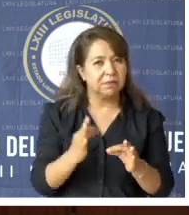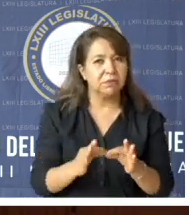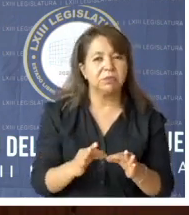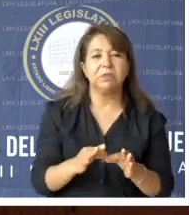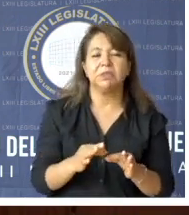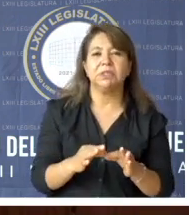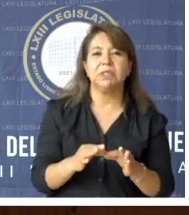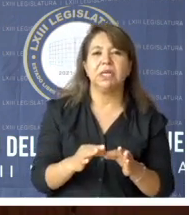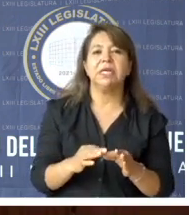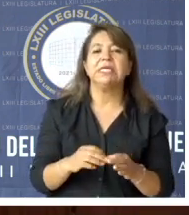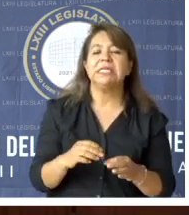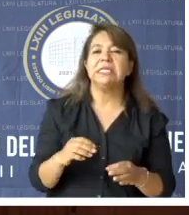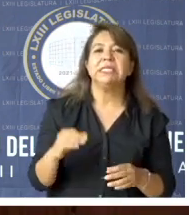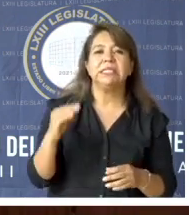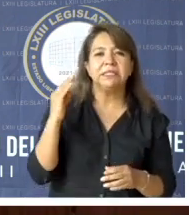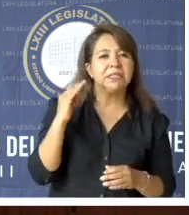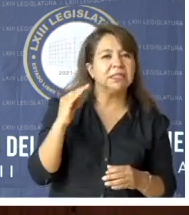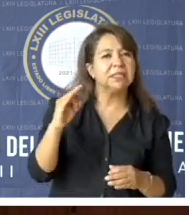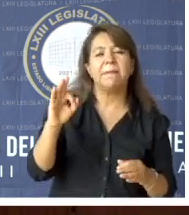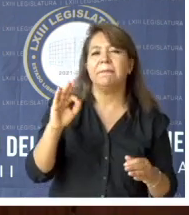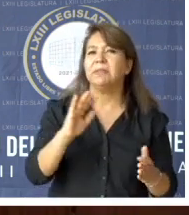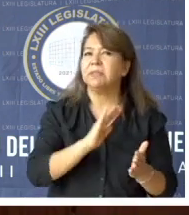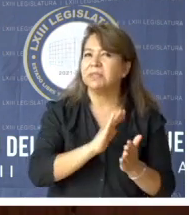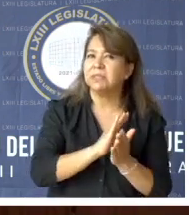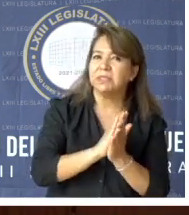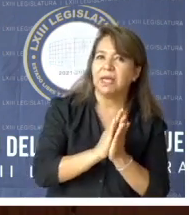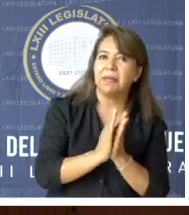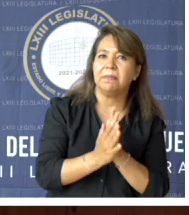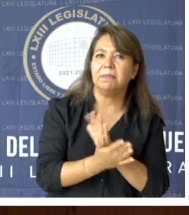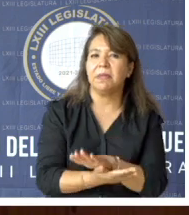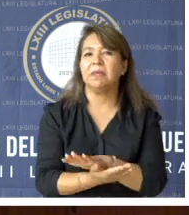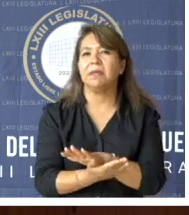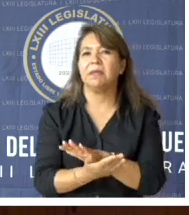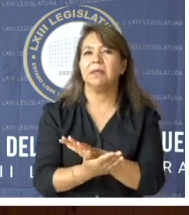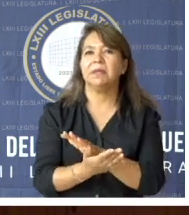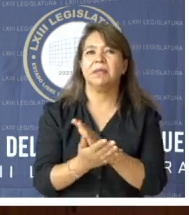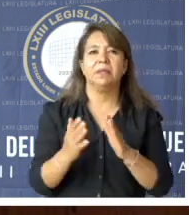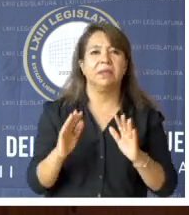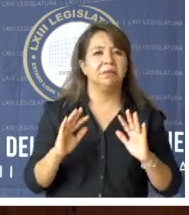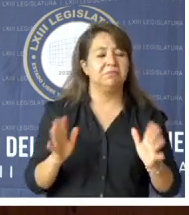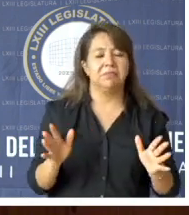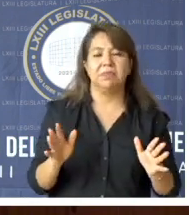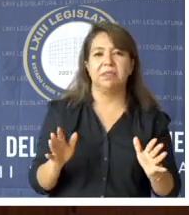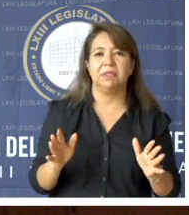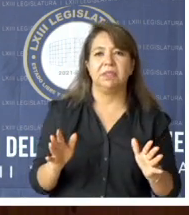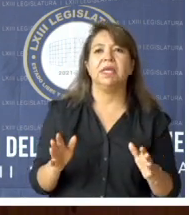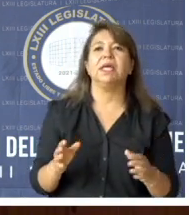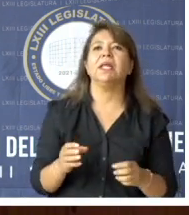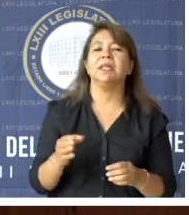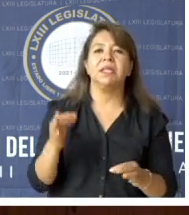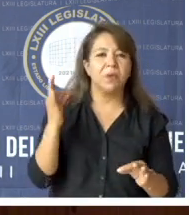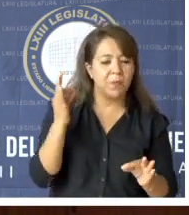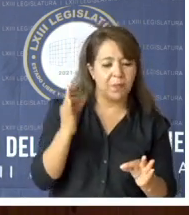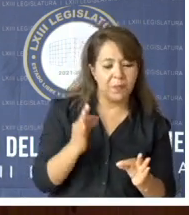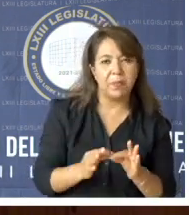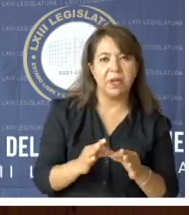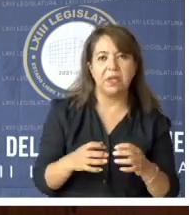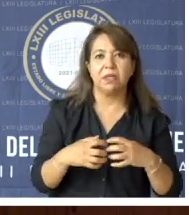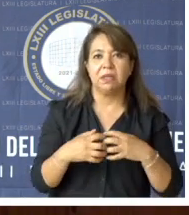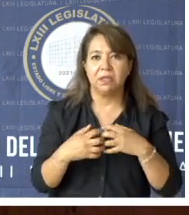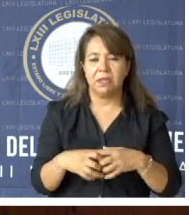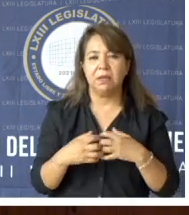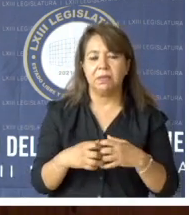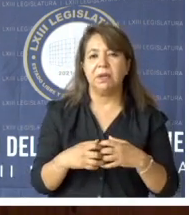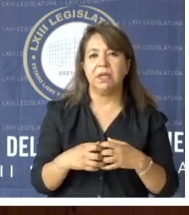tiempos de cambios y esos excesos en los privilegios ya terminaron. Hoy la frase de nuestro